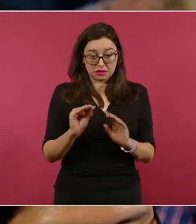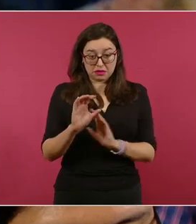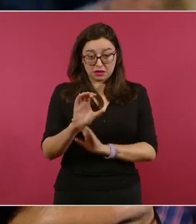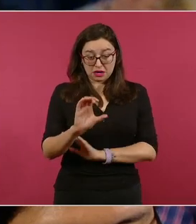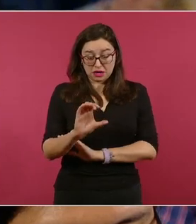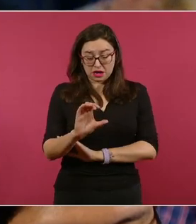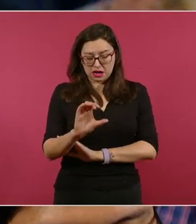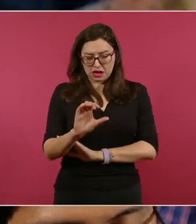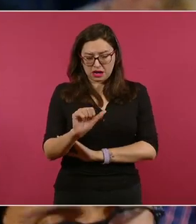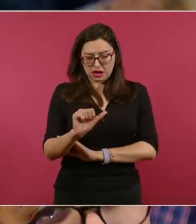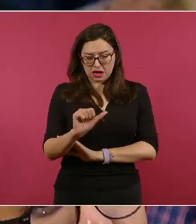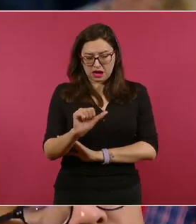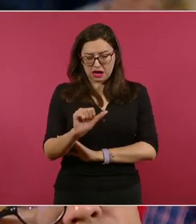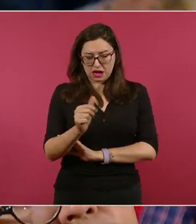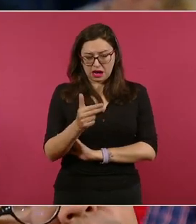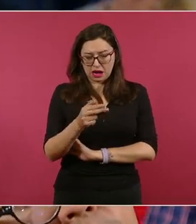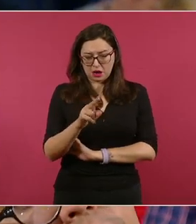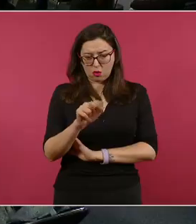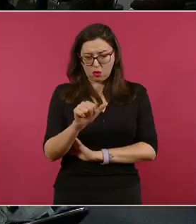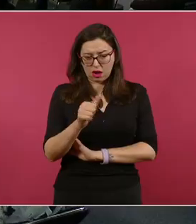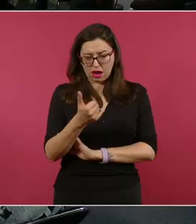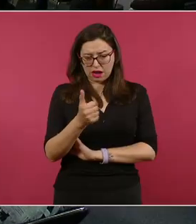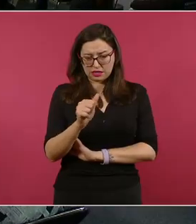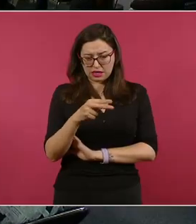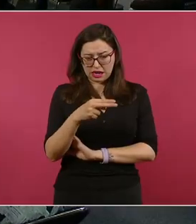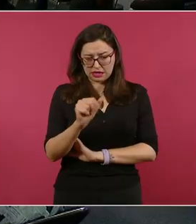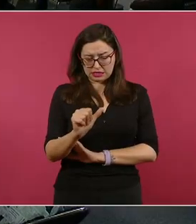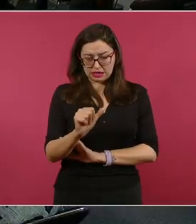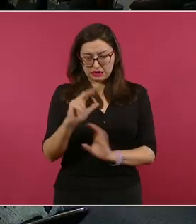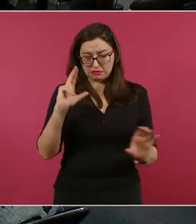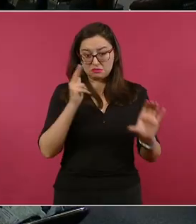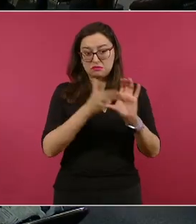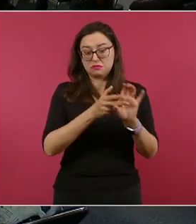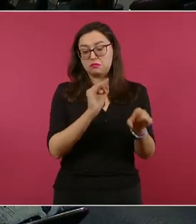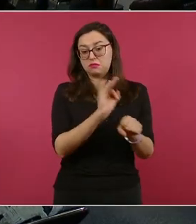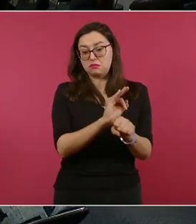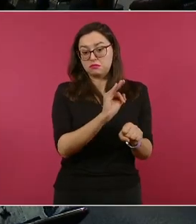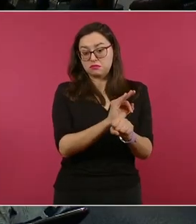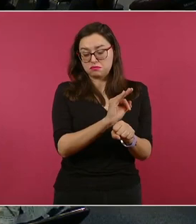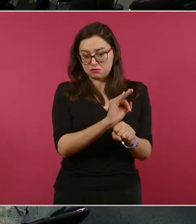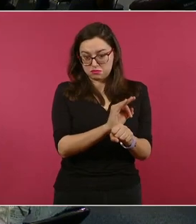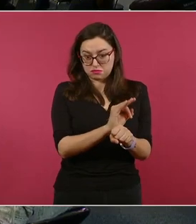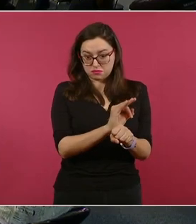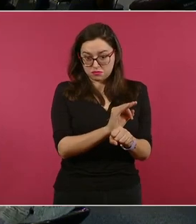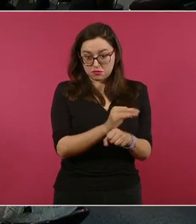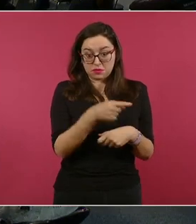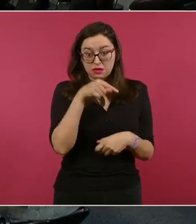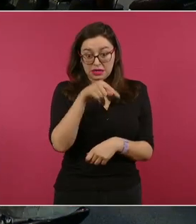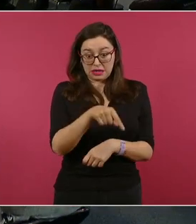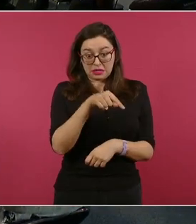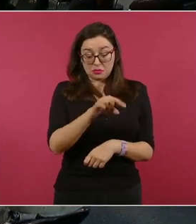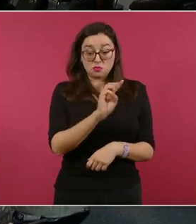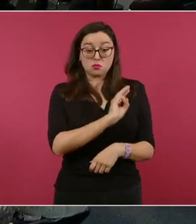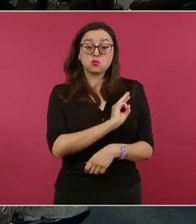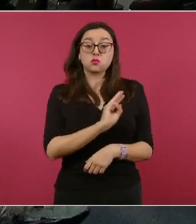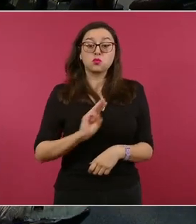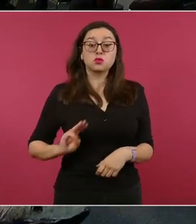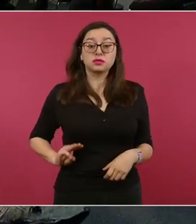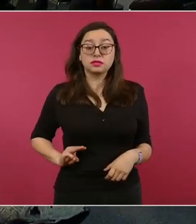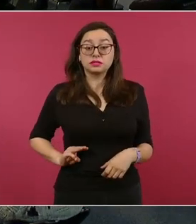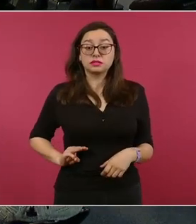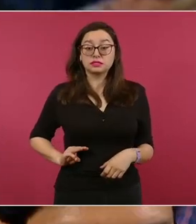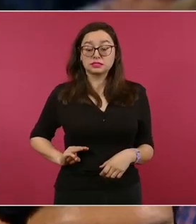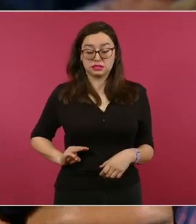Cuayahuayana, fue un refugio de todas estas personas en Michoacán, en donde se tenía a este municipio como un